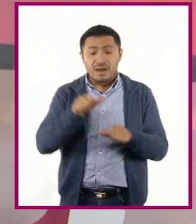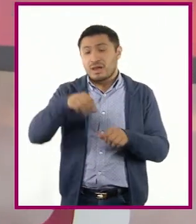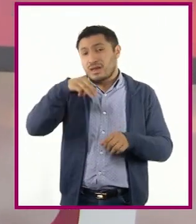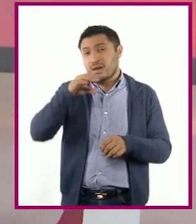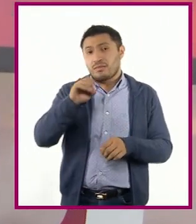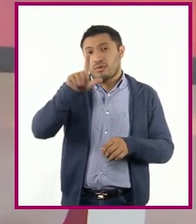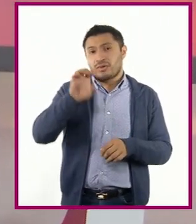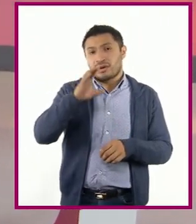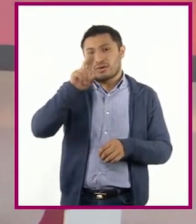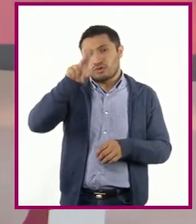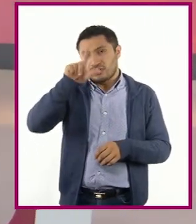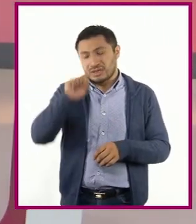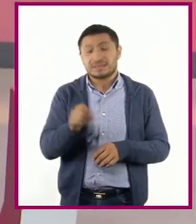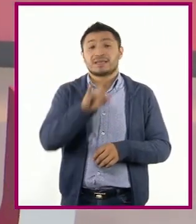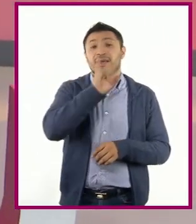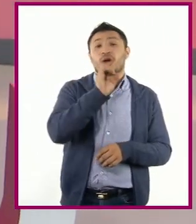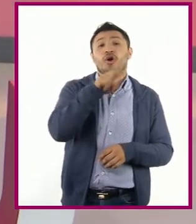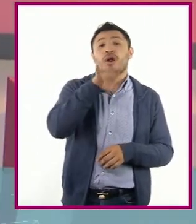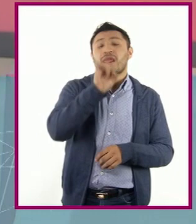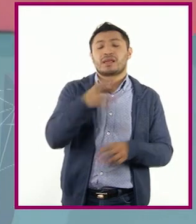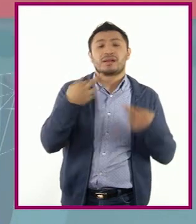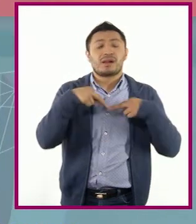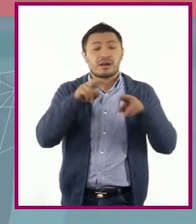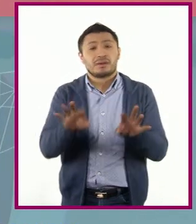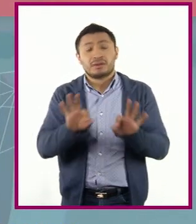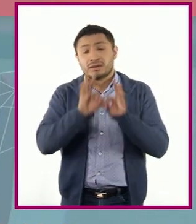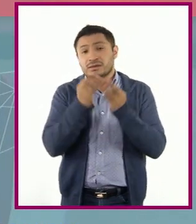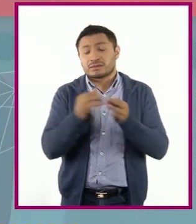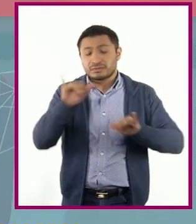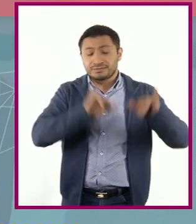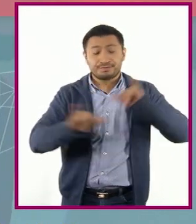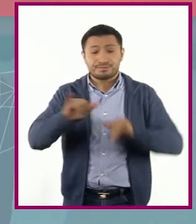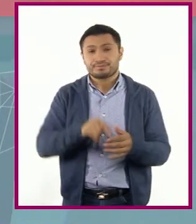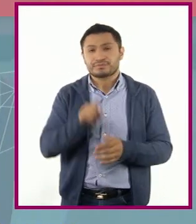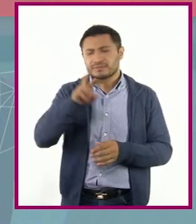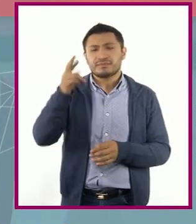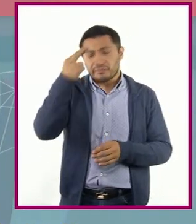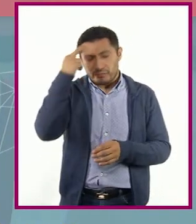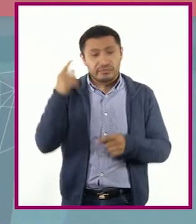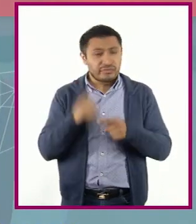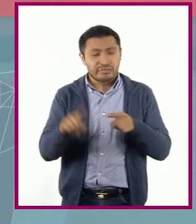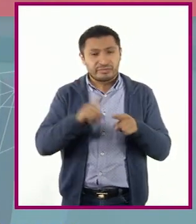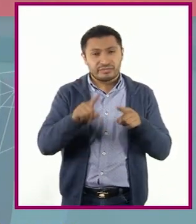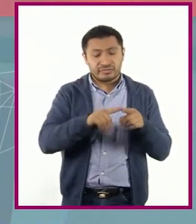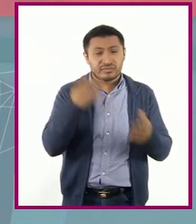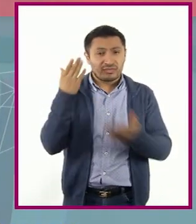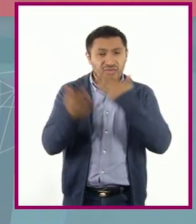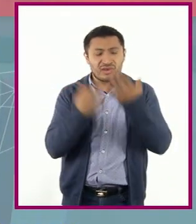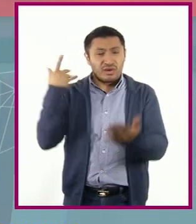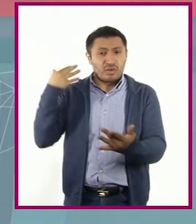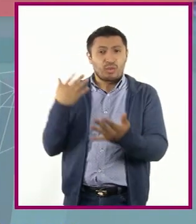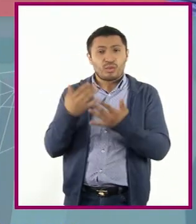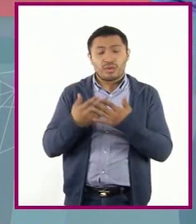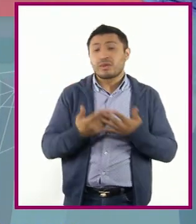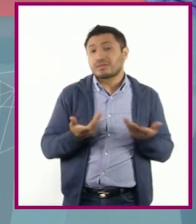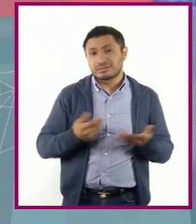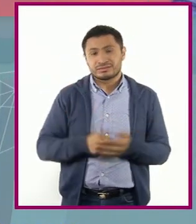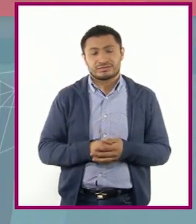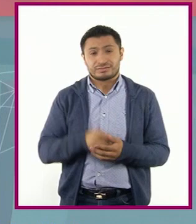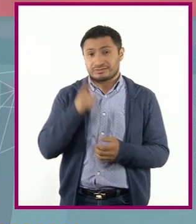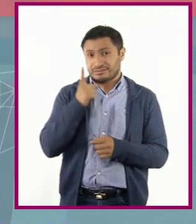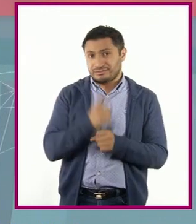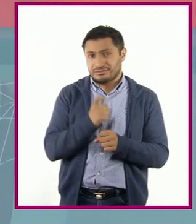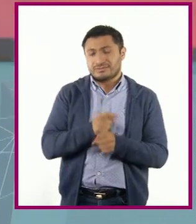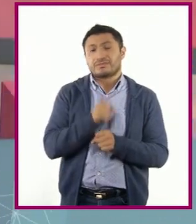moléculas o iones se representan con modelos atómicos. ¿Recuerdan los diferentes modelos que se han estudiado en sesiones anteriores?